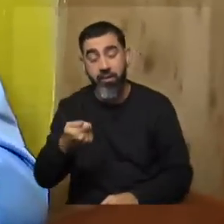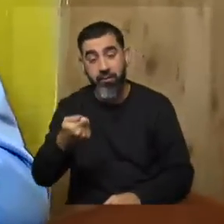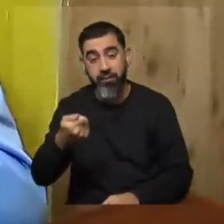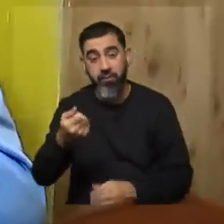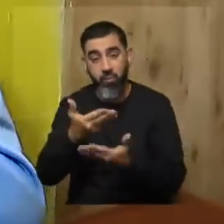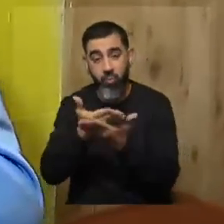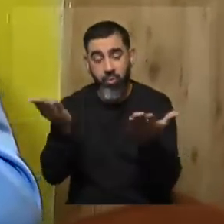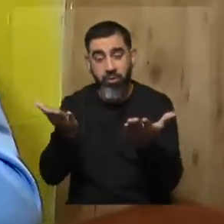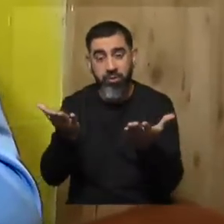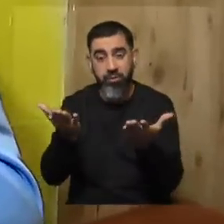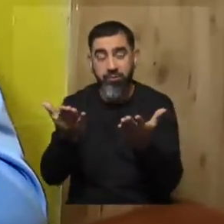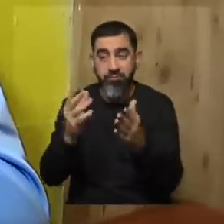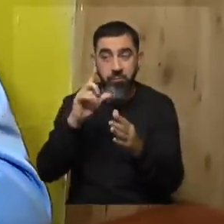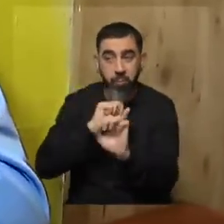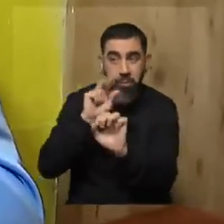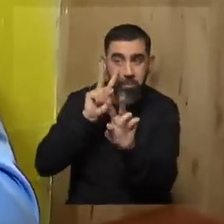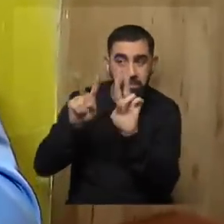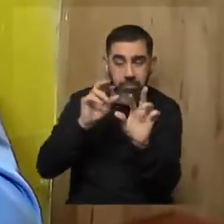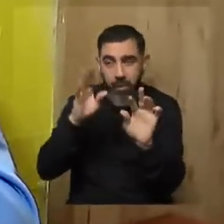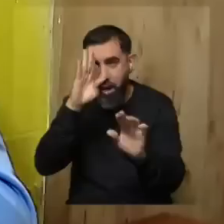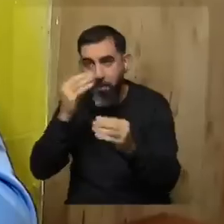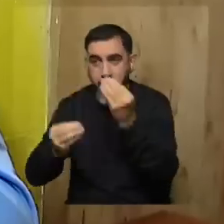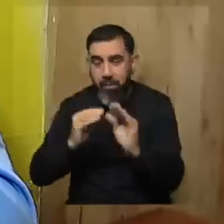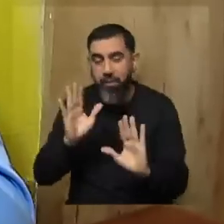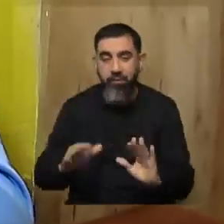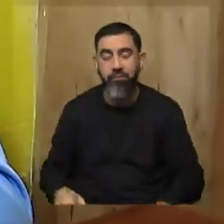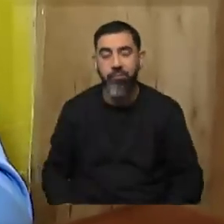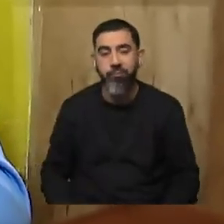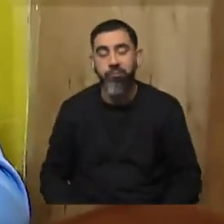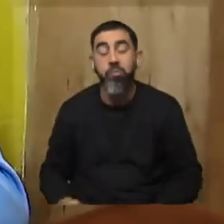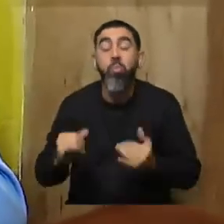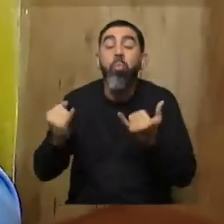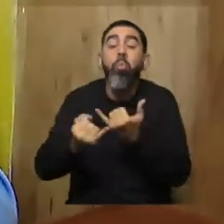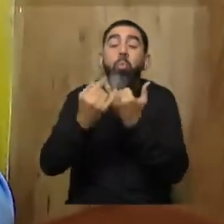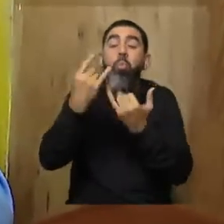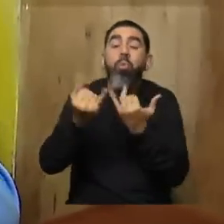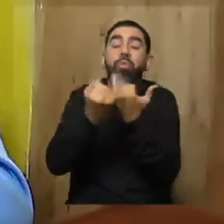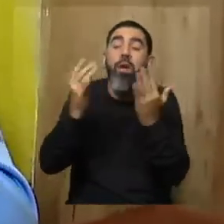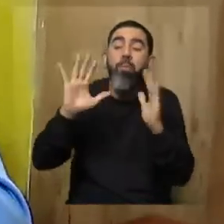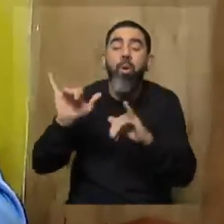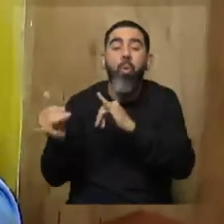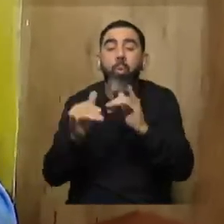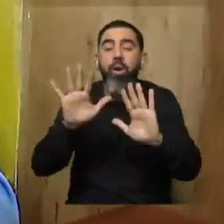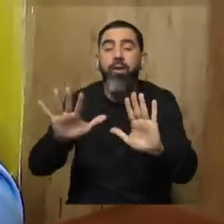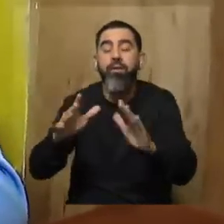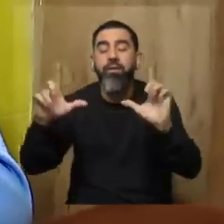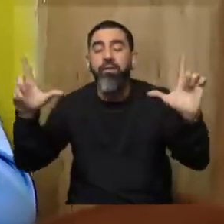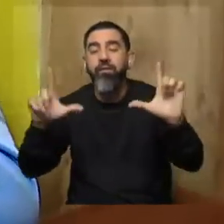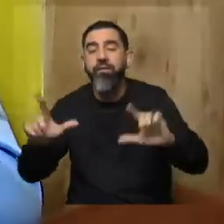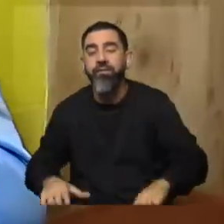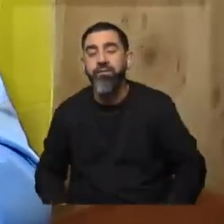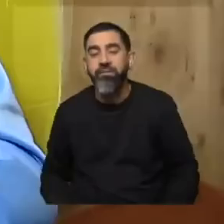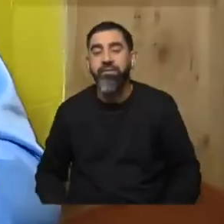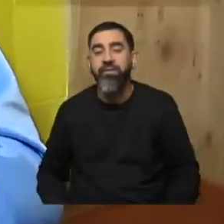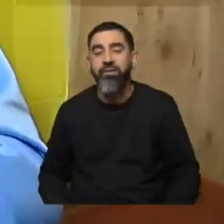es un espejo para irse mirando y quién es Quién dice que un día de estos usted también esté jugando allí en